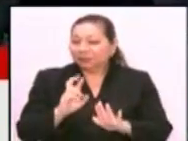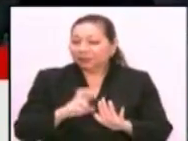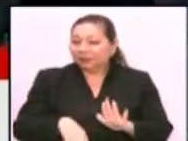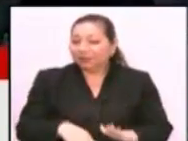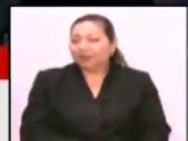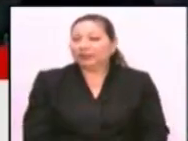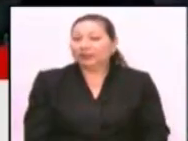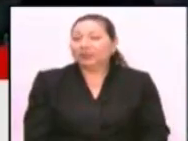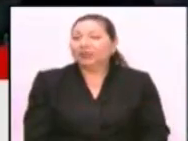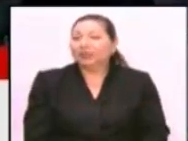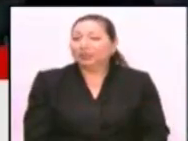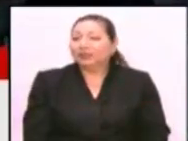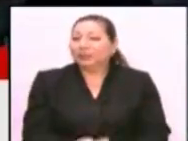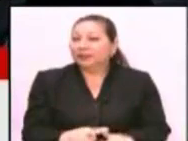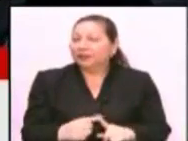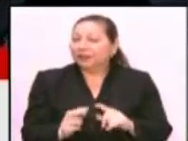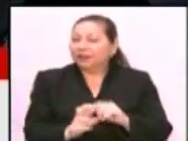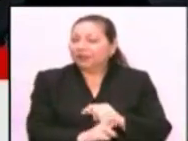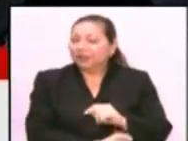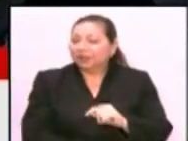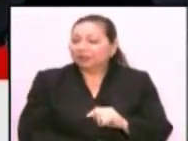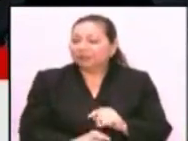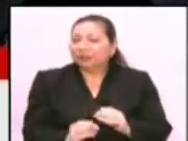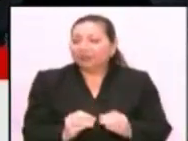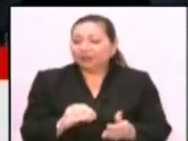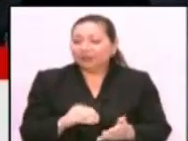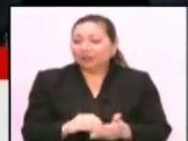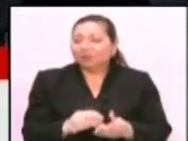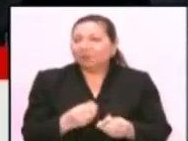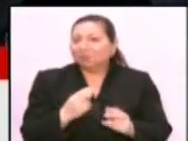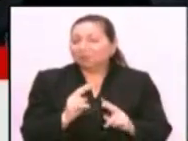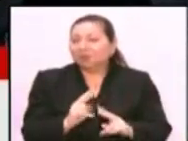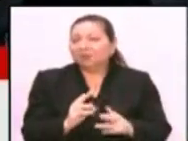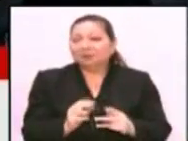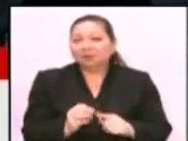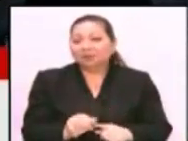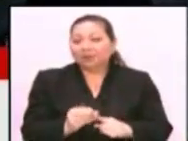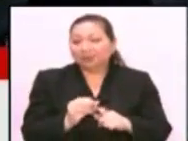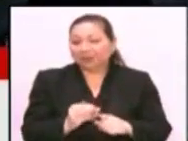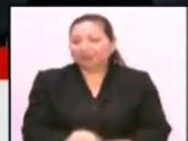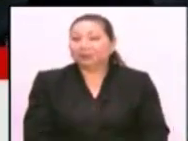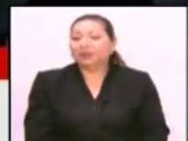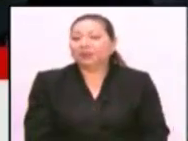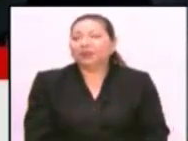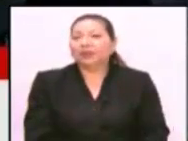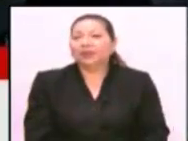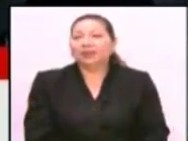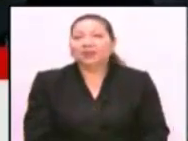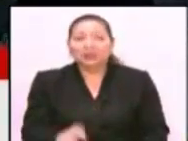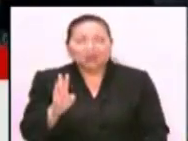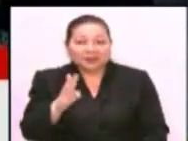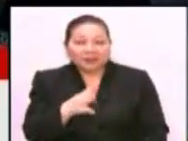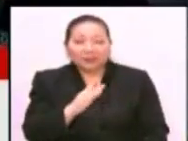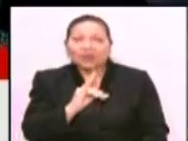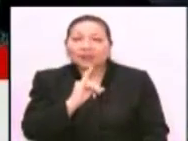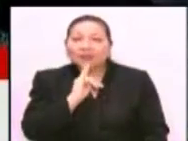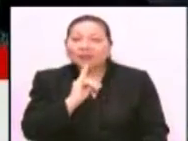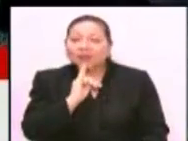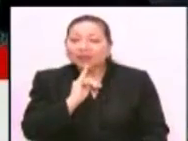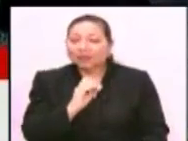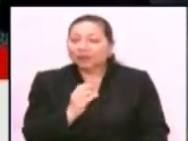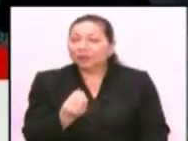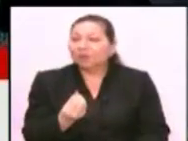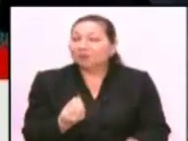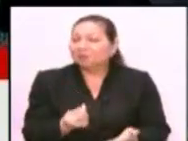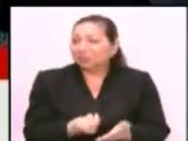programas en diferentes países de justicia criminal, y como pueden ver son principalmente en Inglaterra y en Estados Unidos.